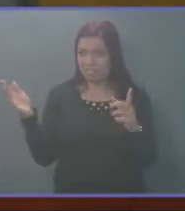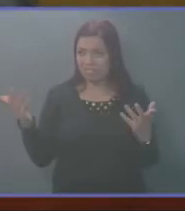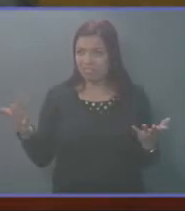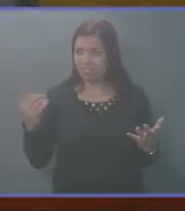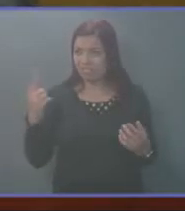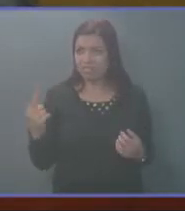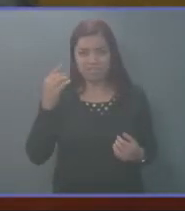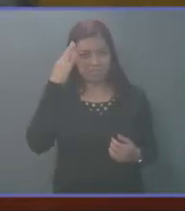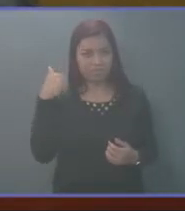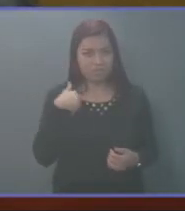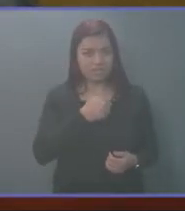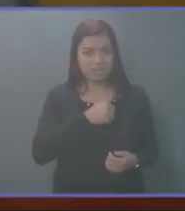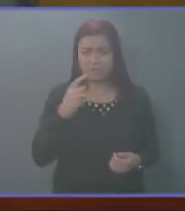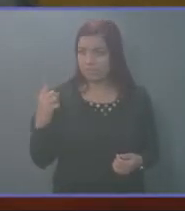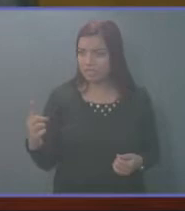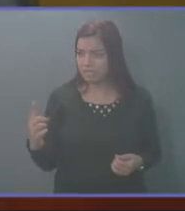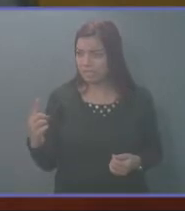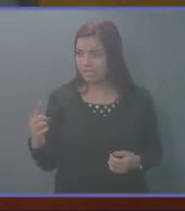No va acorde a la repregunta, señora ministra.